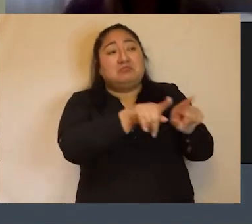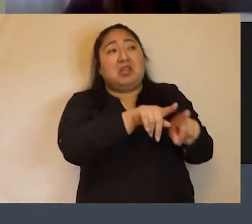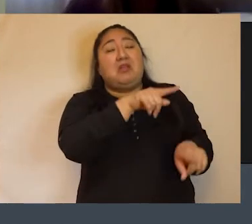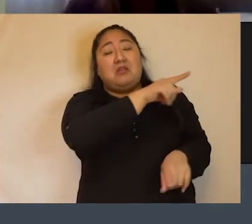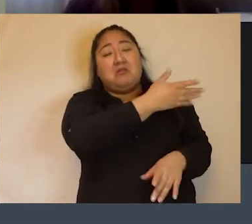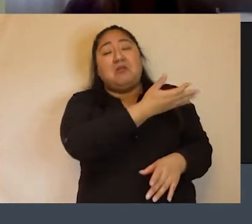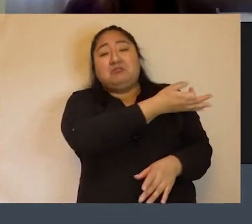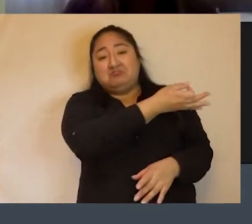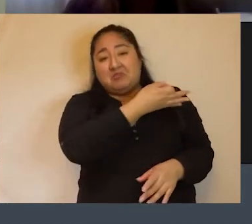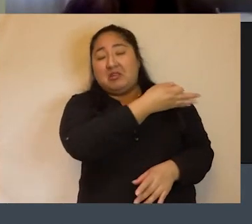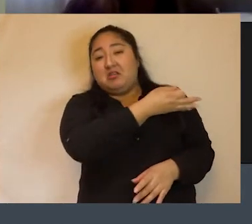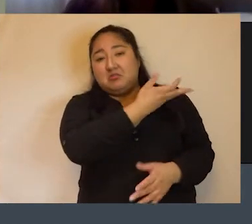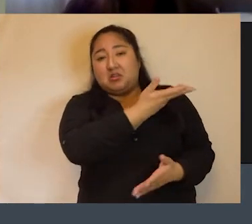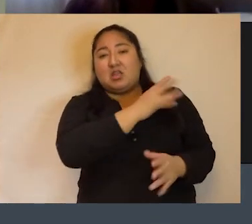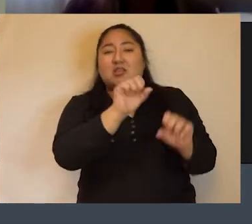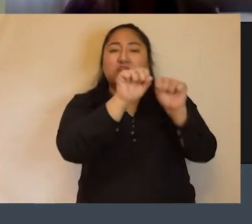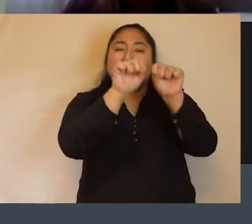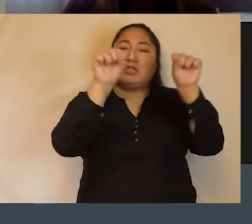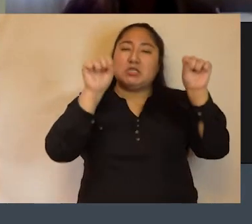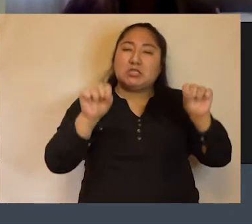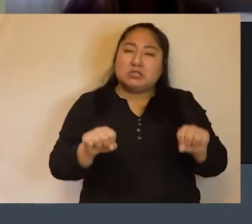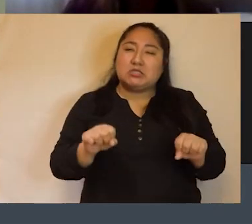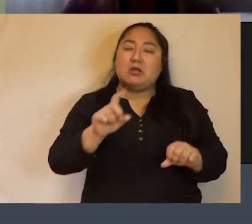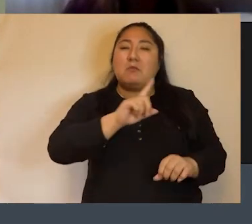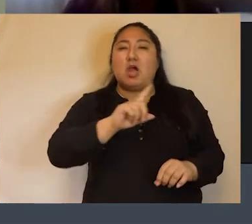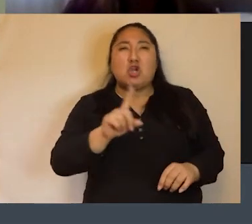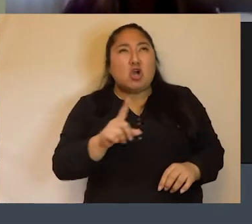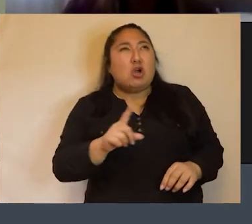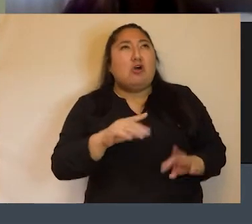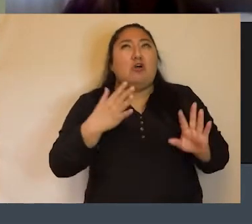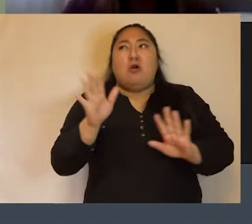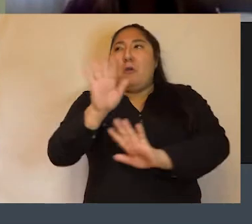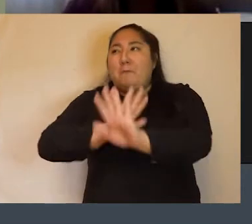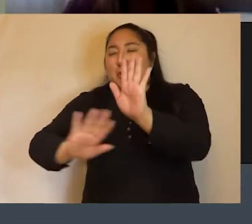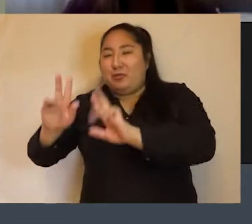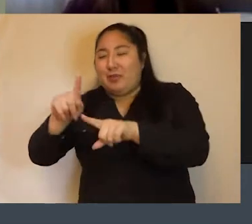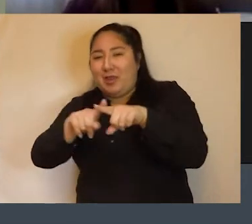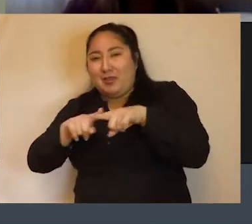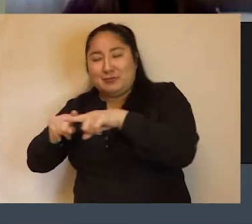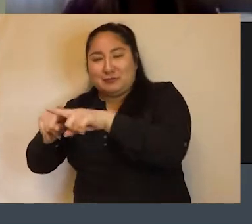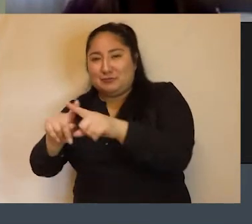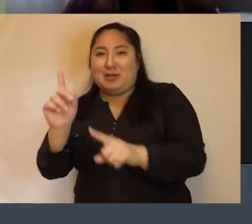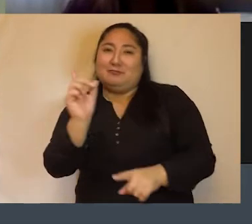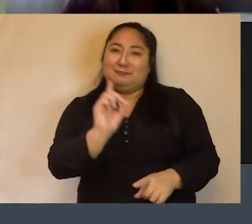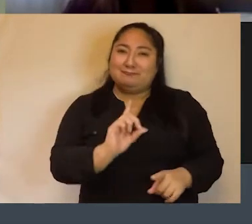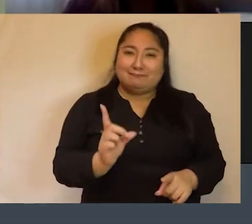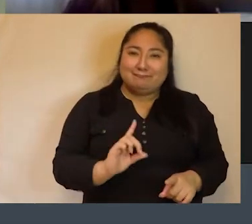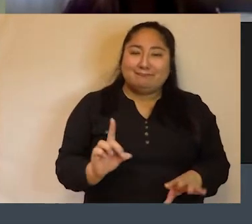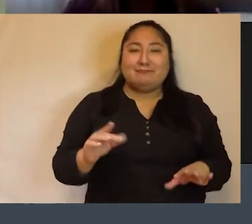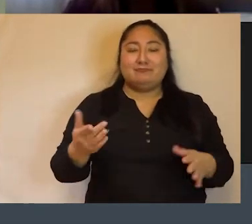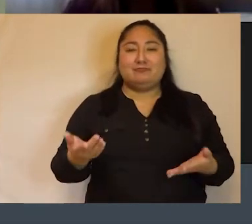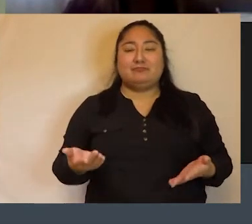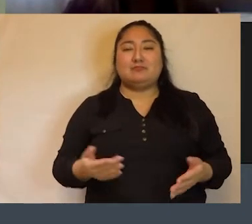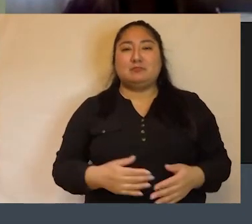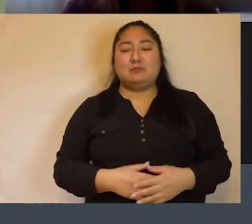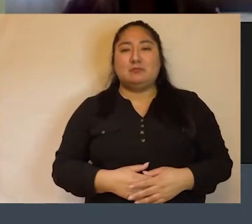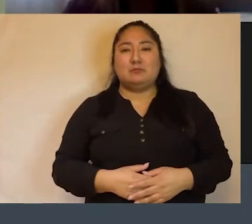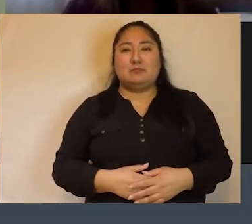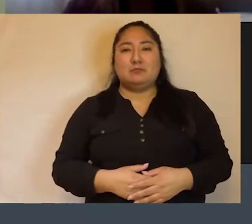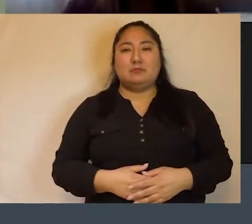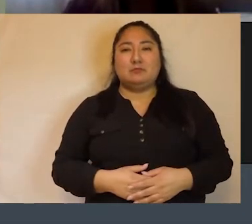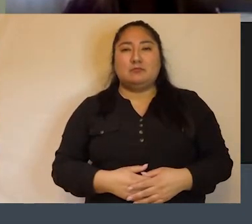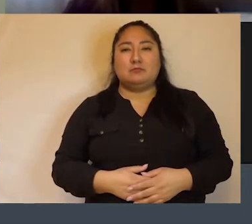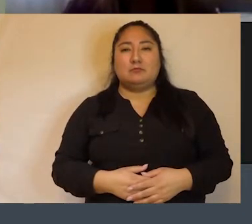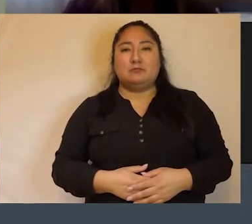con el tema, lo que dice Hernán Frigolet con respecto a que el sistema no es un sistema de protección social, sino que,